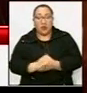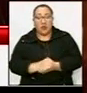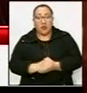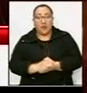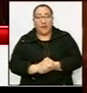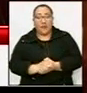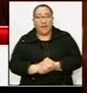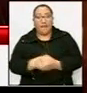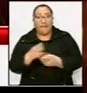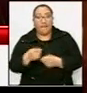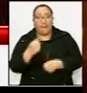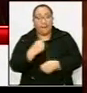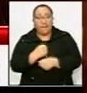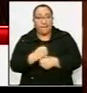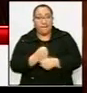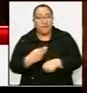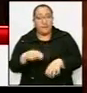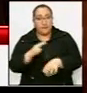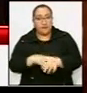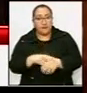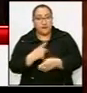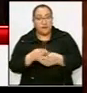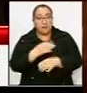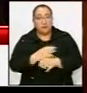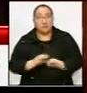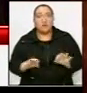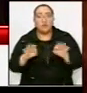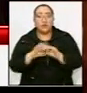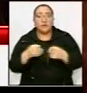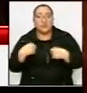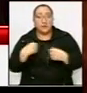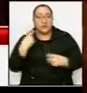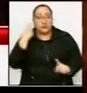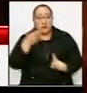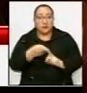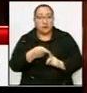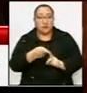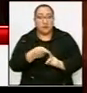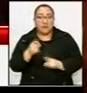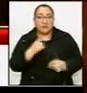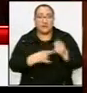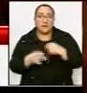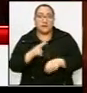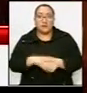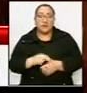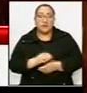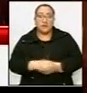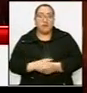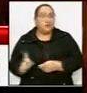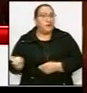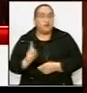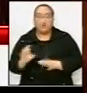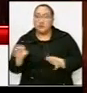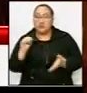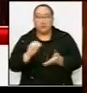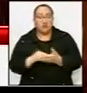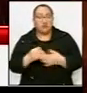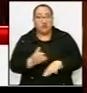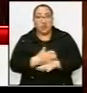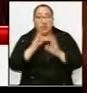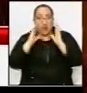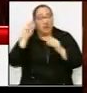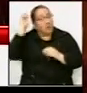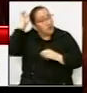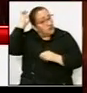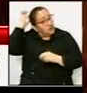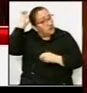esta producción tradicional, que fundamentalmente tiene como destino el consumo tradicional, no está siendo debidamente atendida por